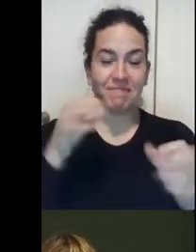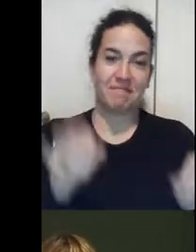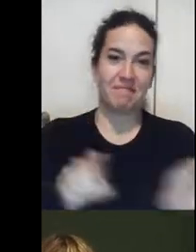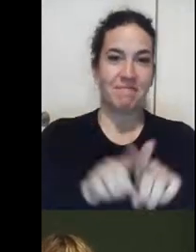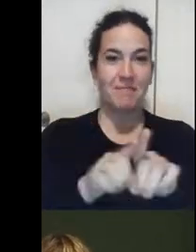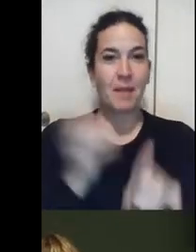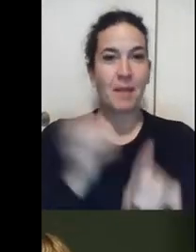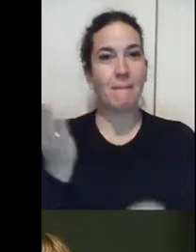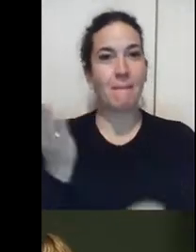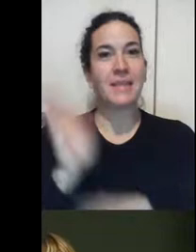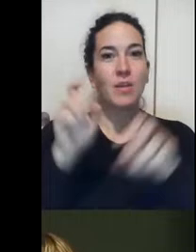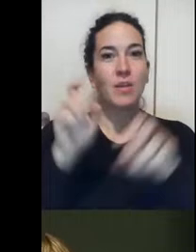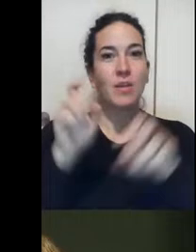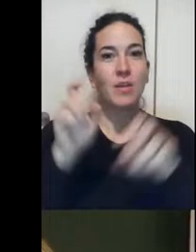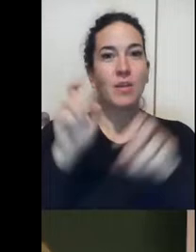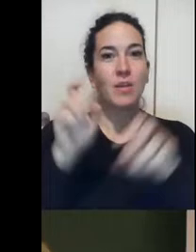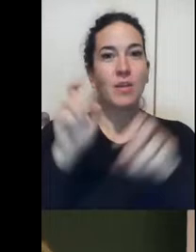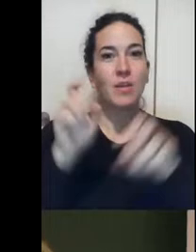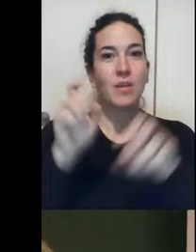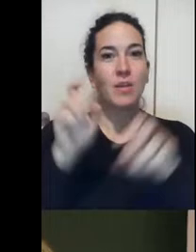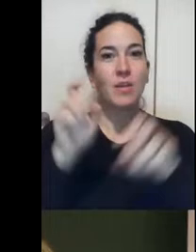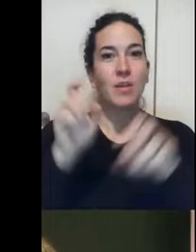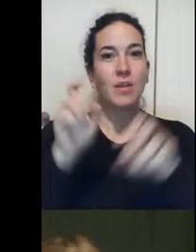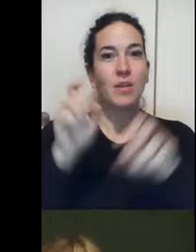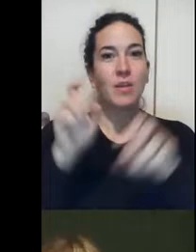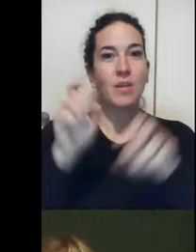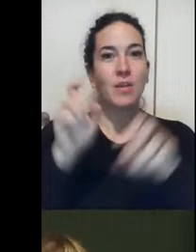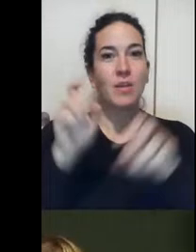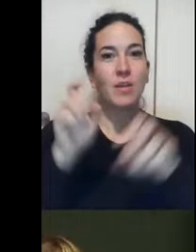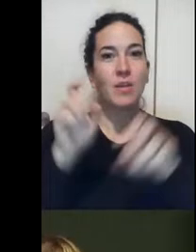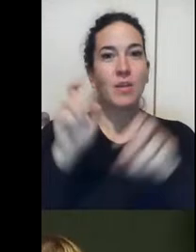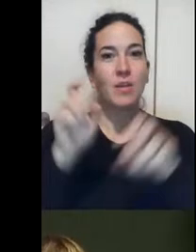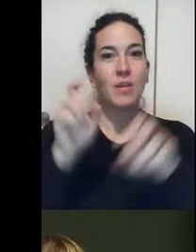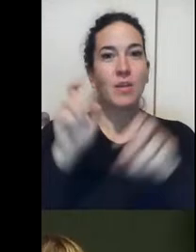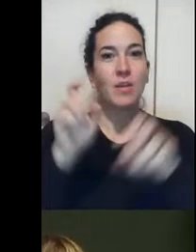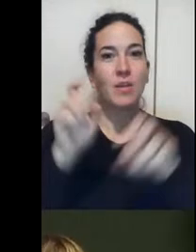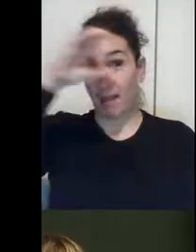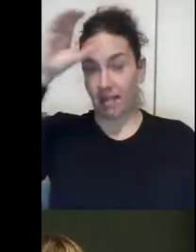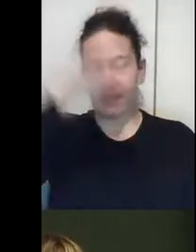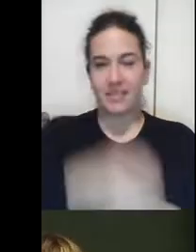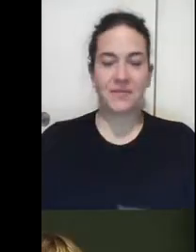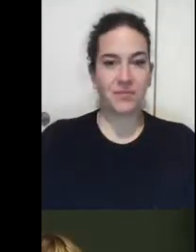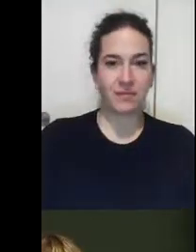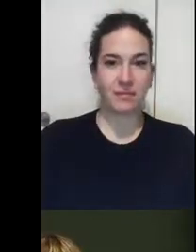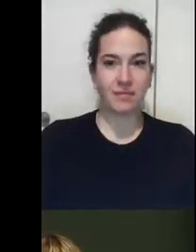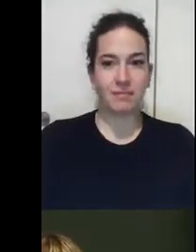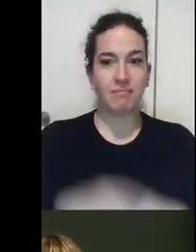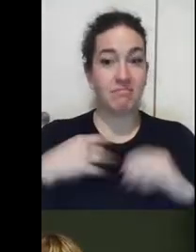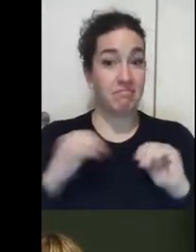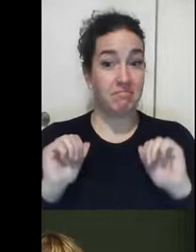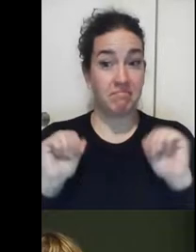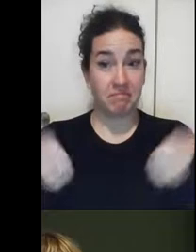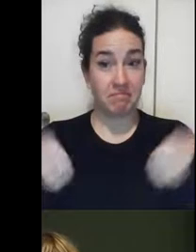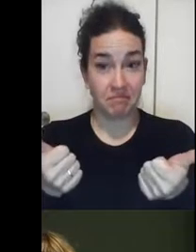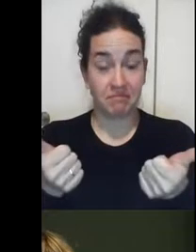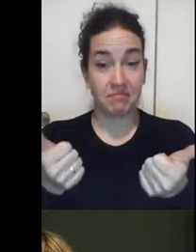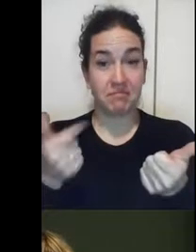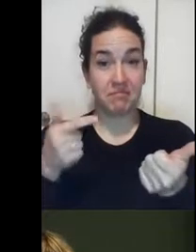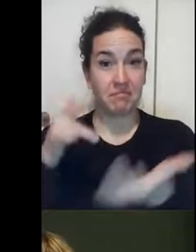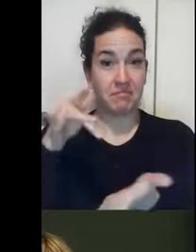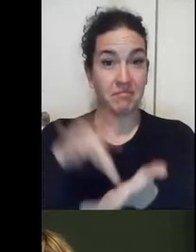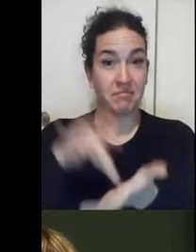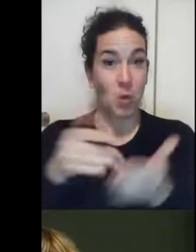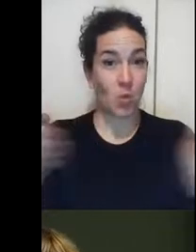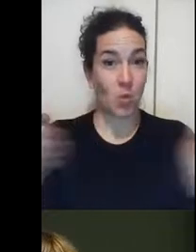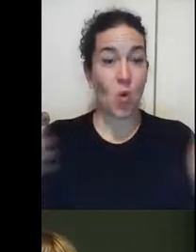presentación de la Mesa de Comunicaciones de Artes y Humanidades. Vamos a dar comienzo a esta sesión con las